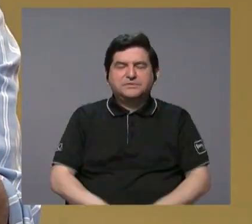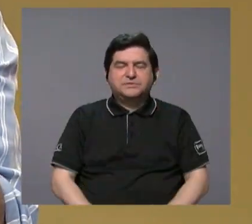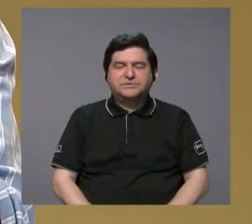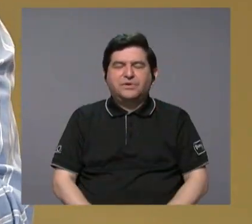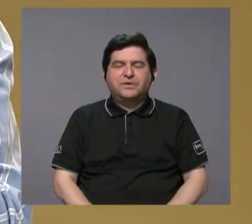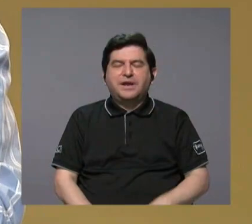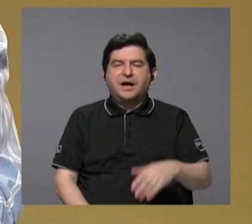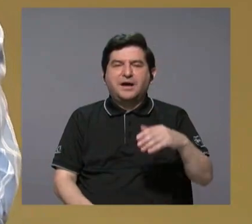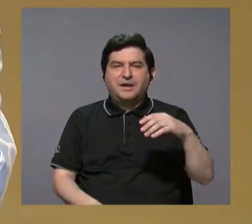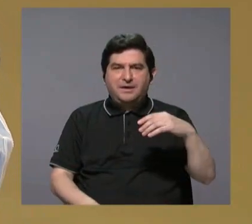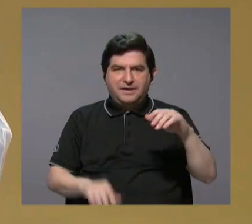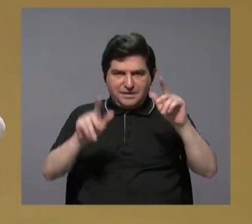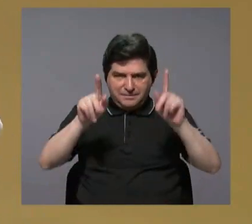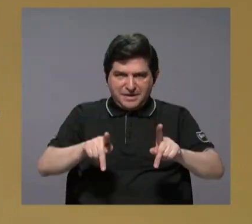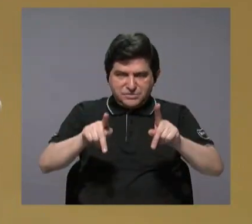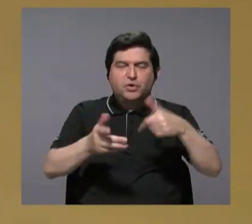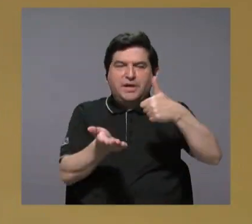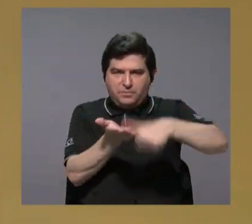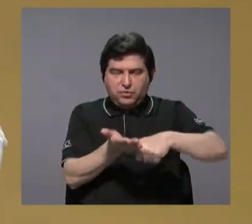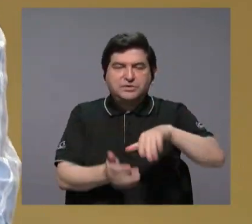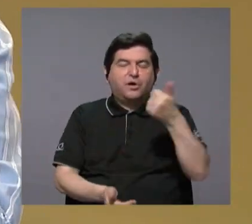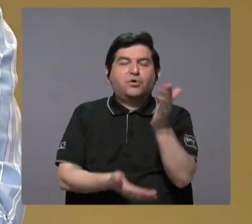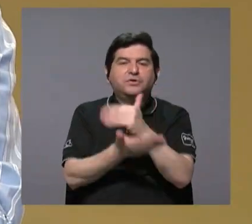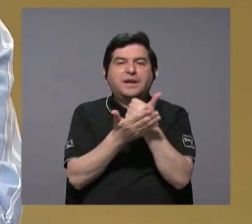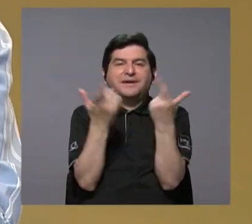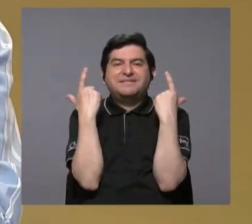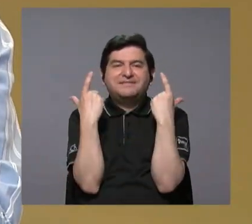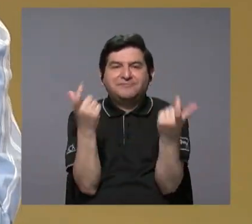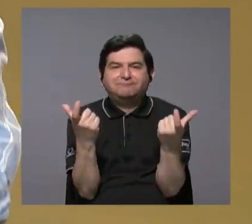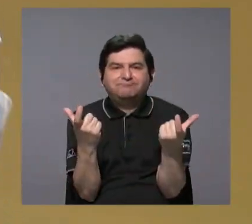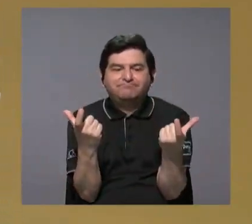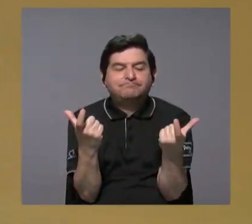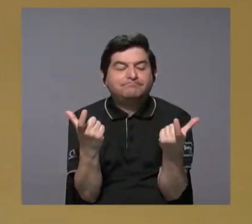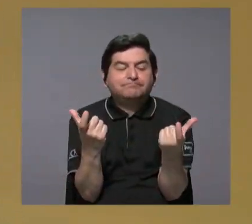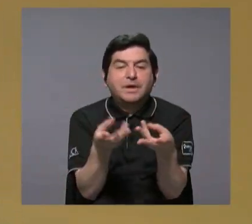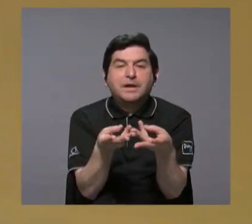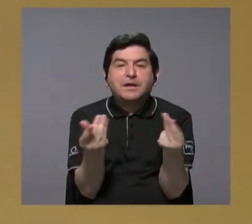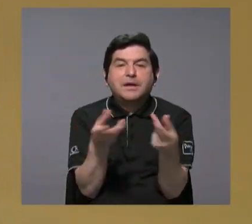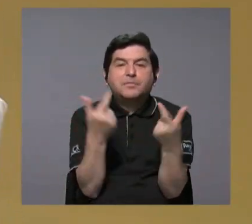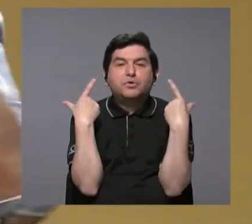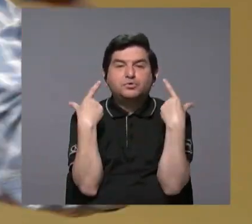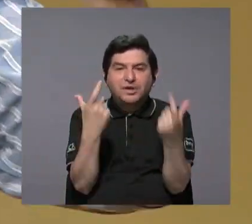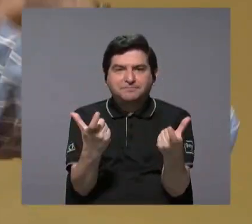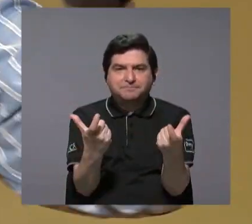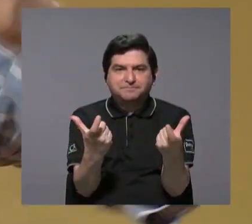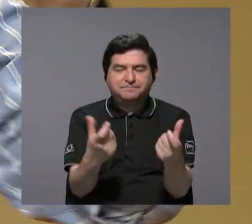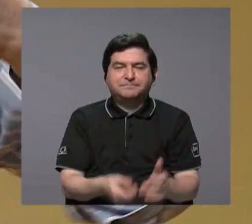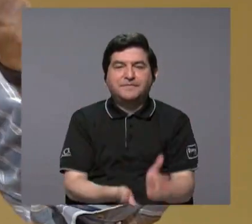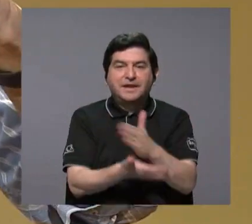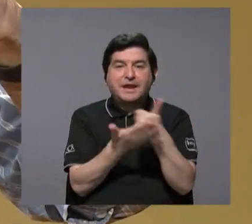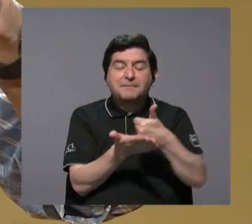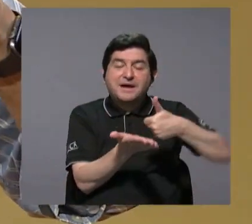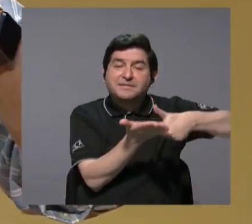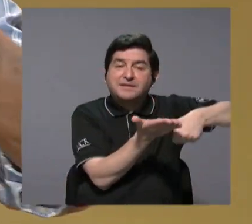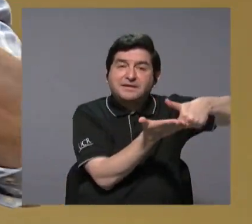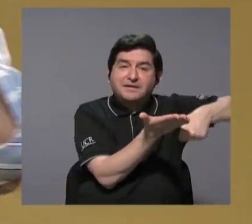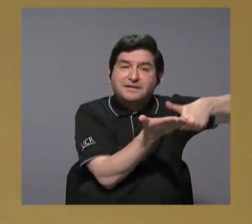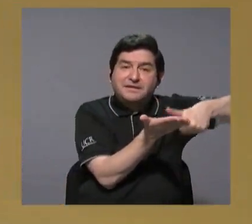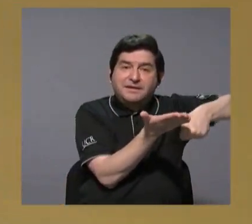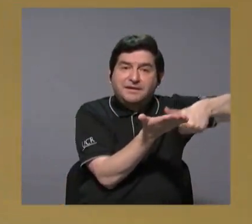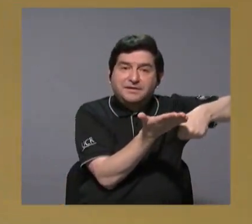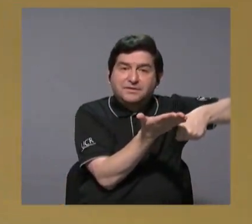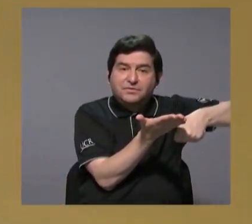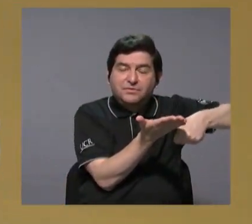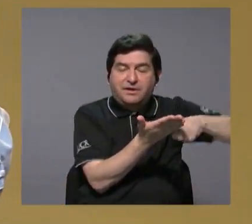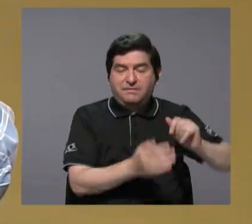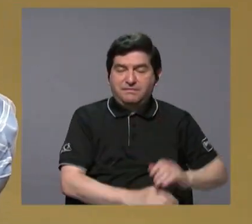por persona, y otra es la parte capitalista, que genera riqueza. Y la parte electoral le